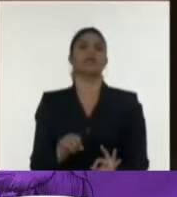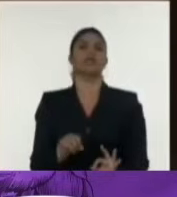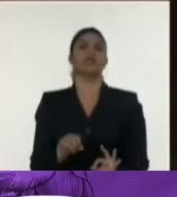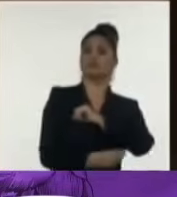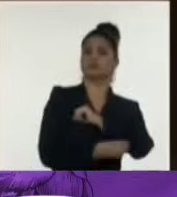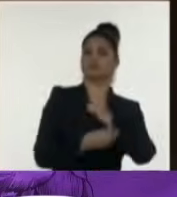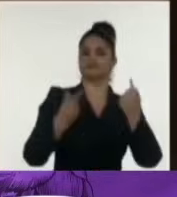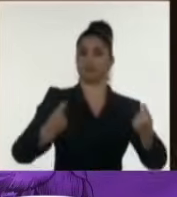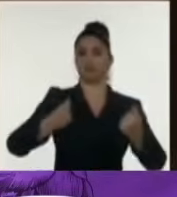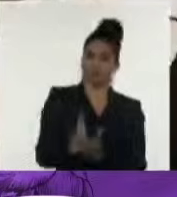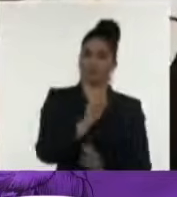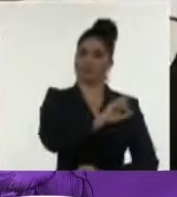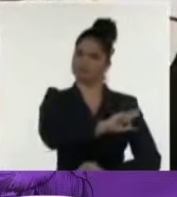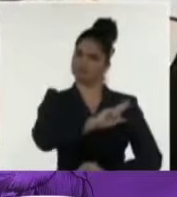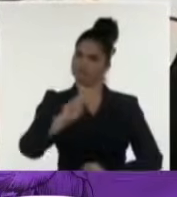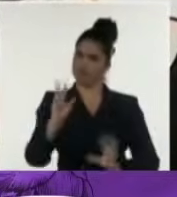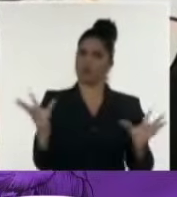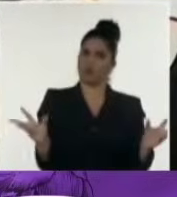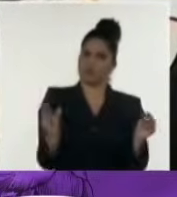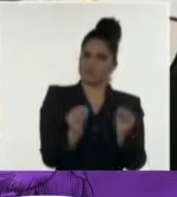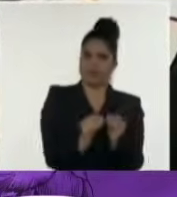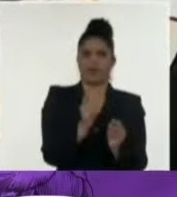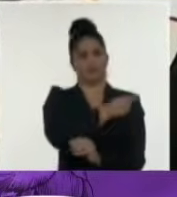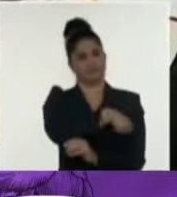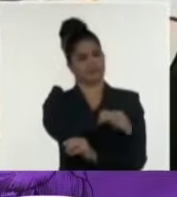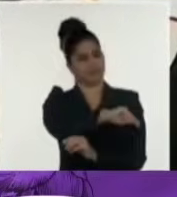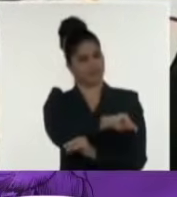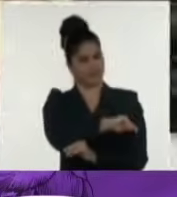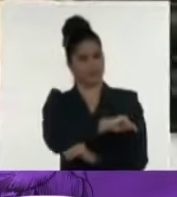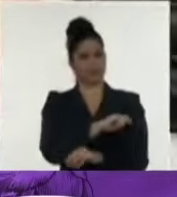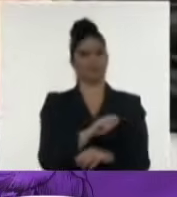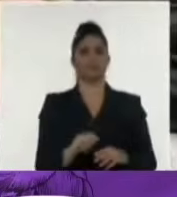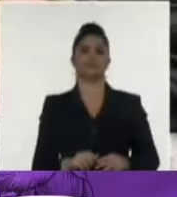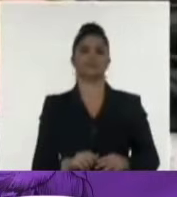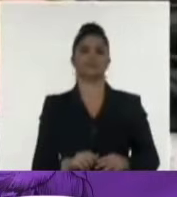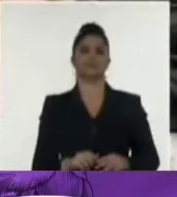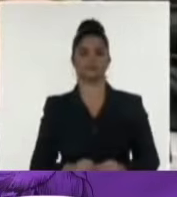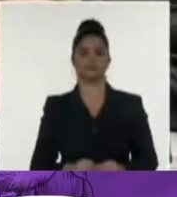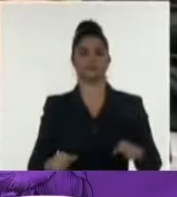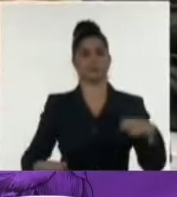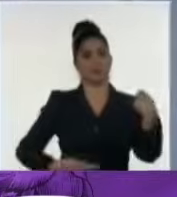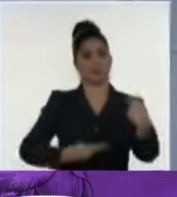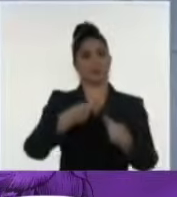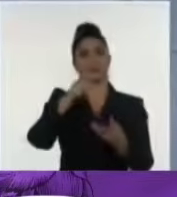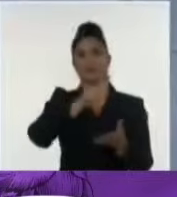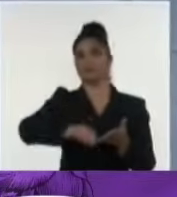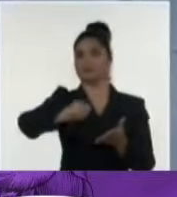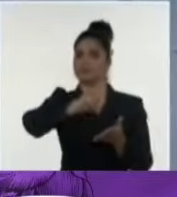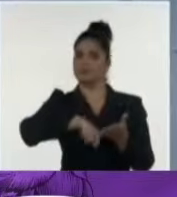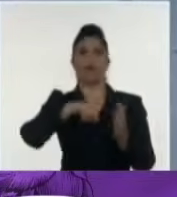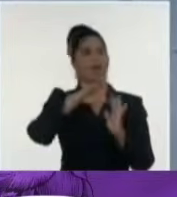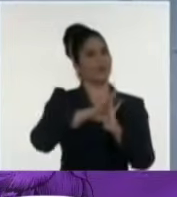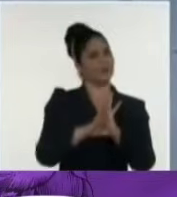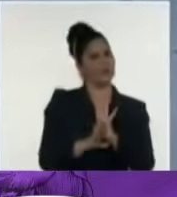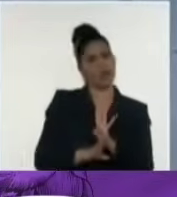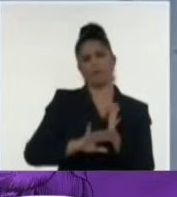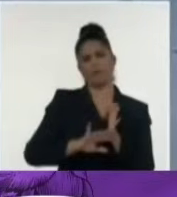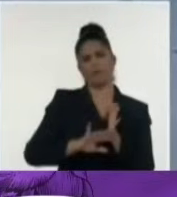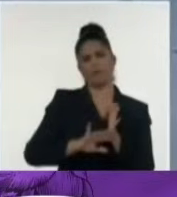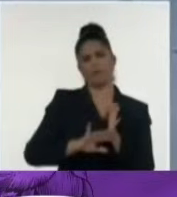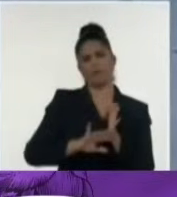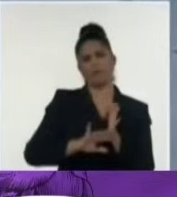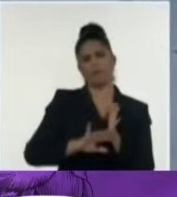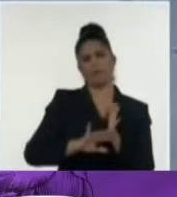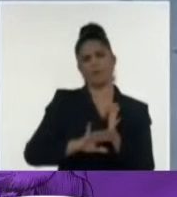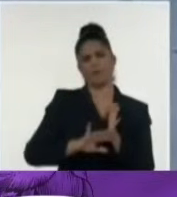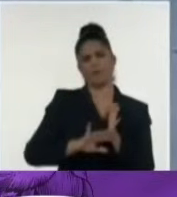y el nivel de vida del pueblo el buró político y el secretariado implementan estrategias programas y proyectos destinados a buscar sol